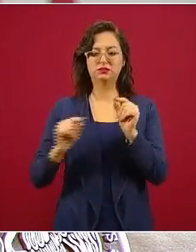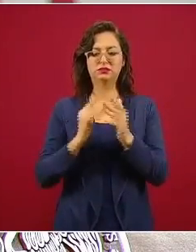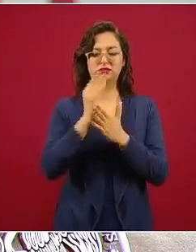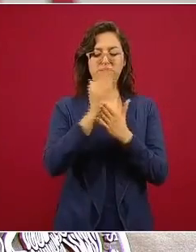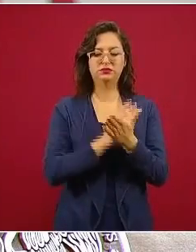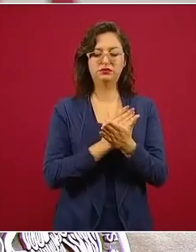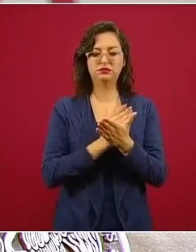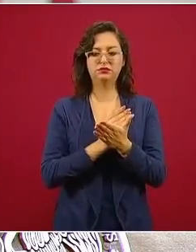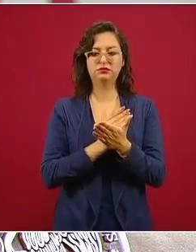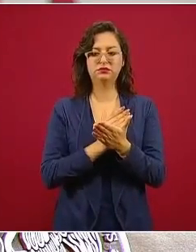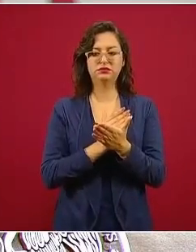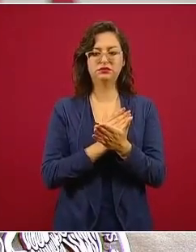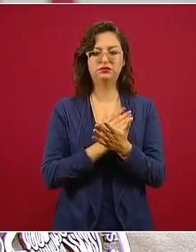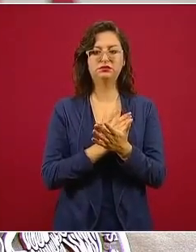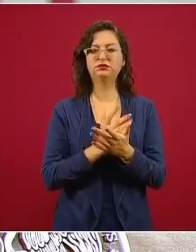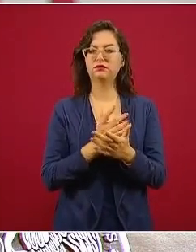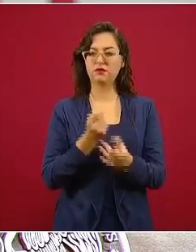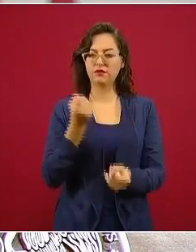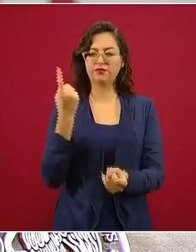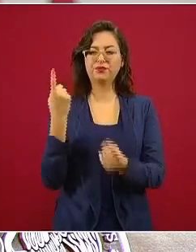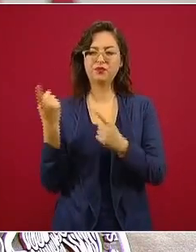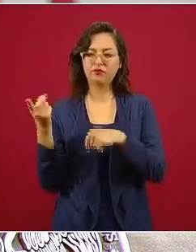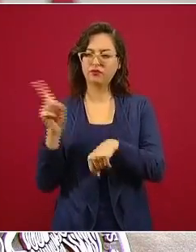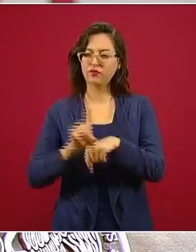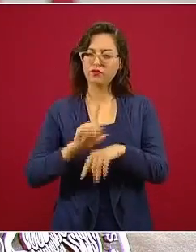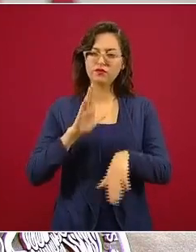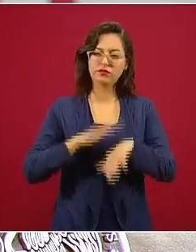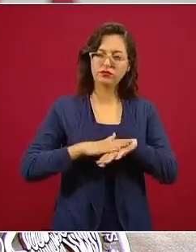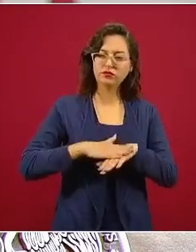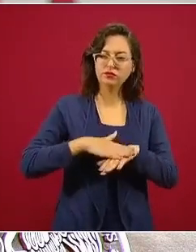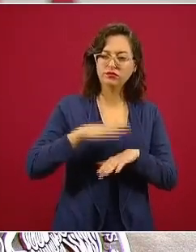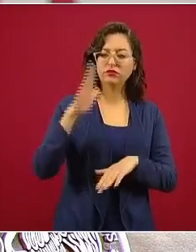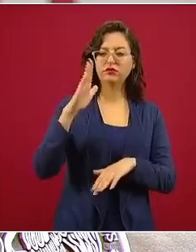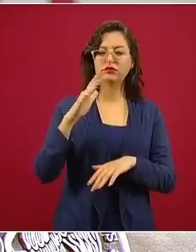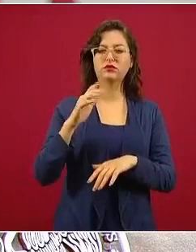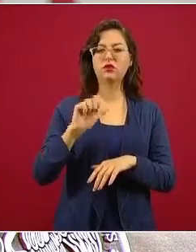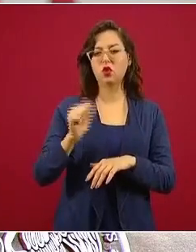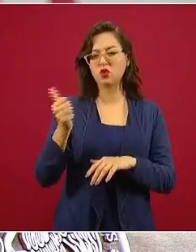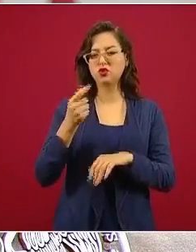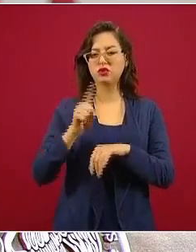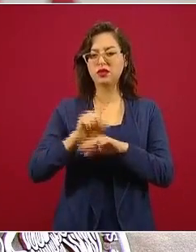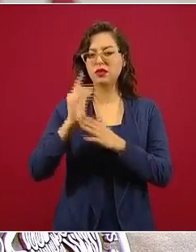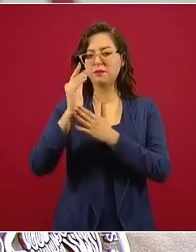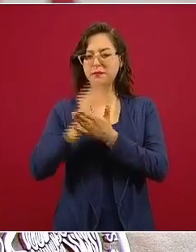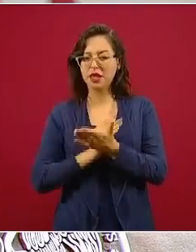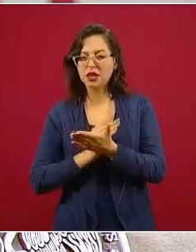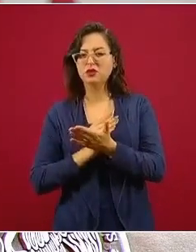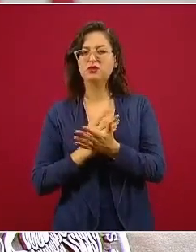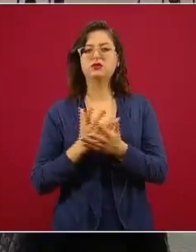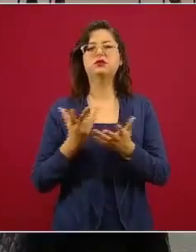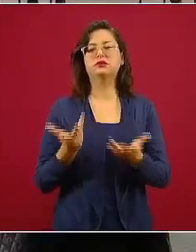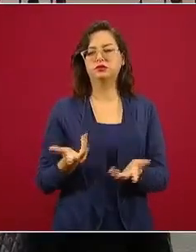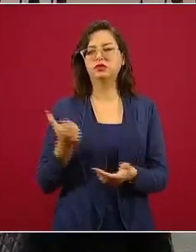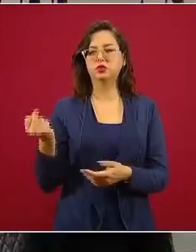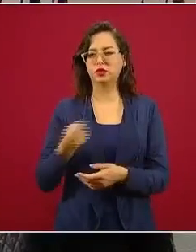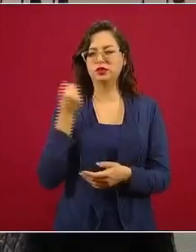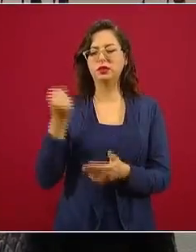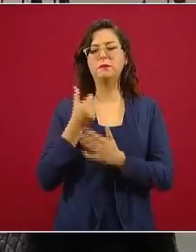Han habido días más bajos en homicidios, afortunadamente.